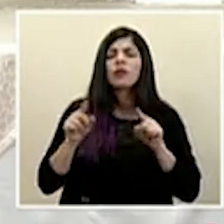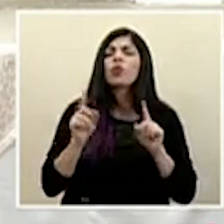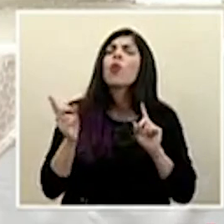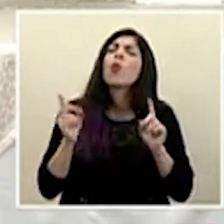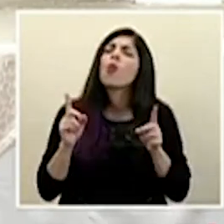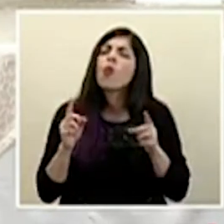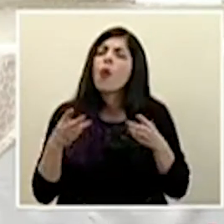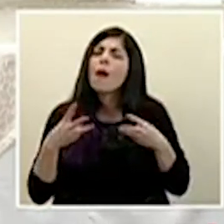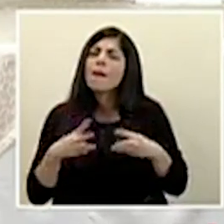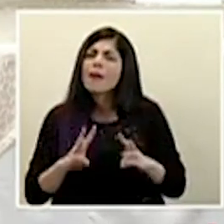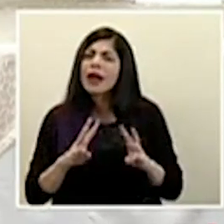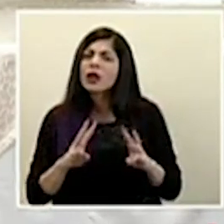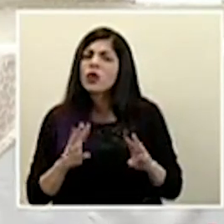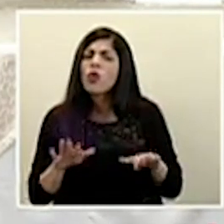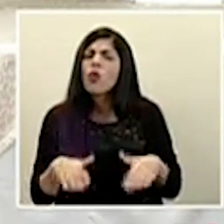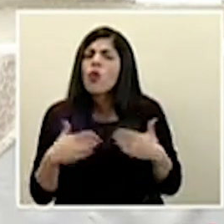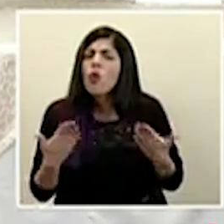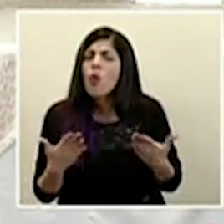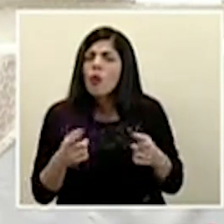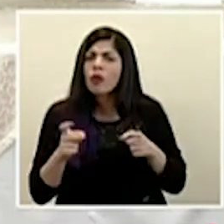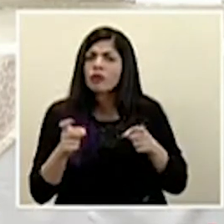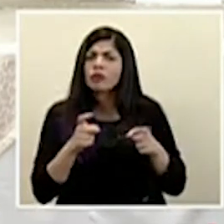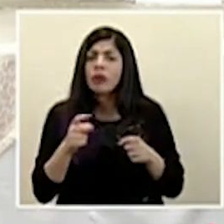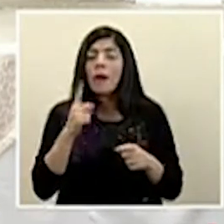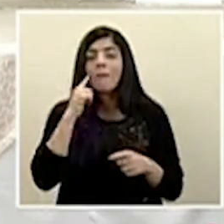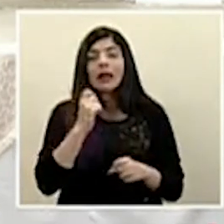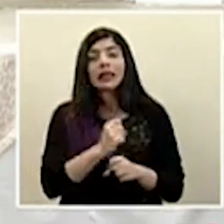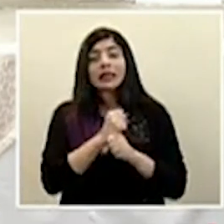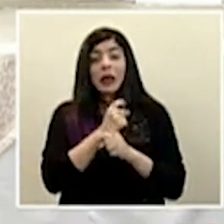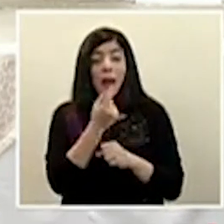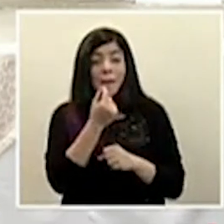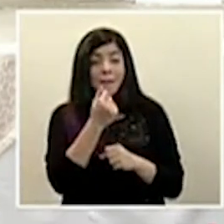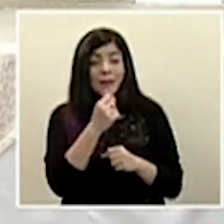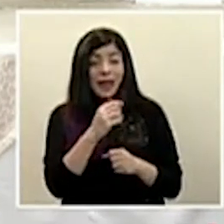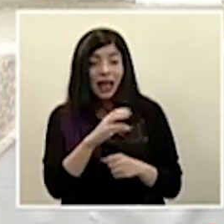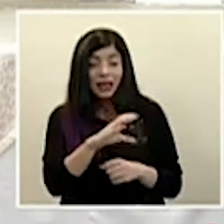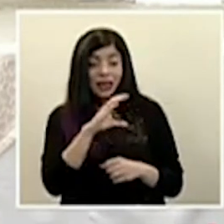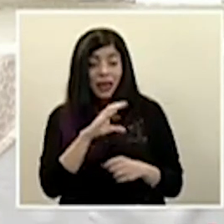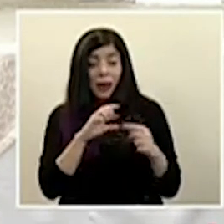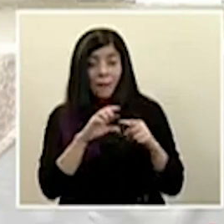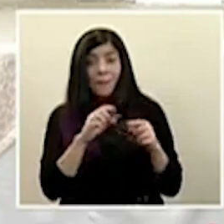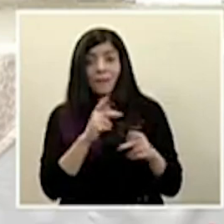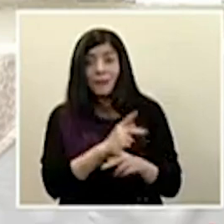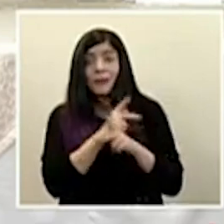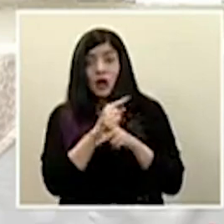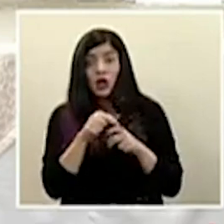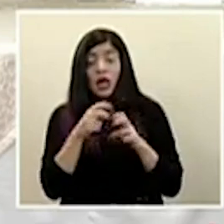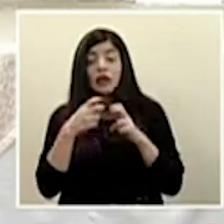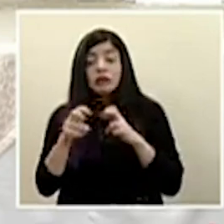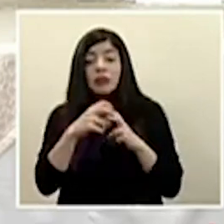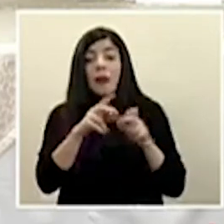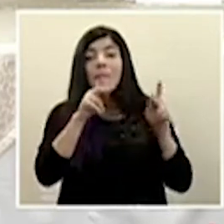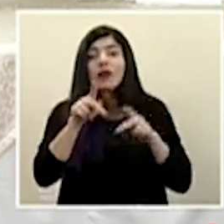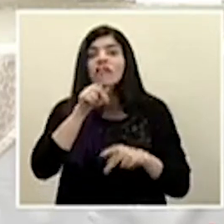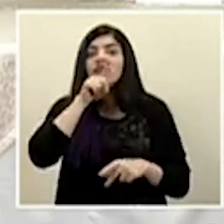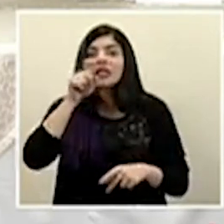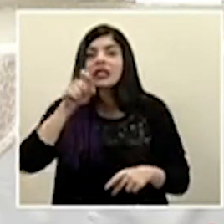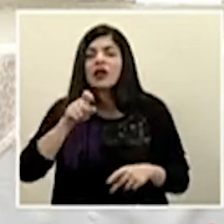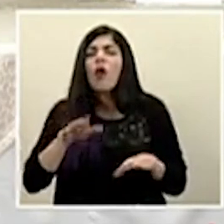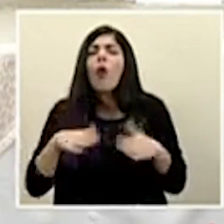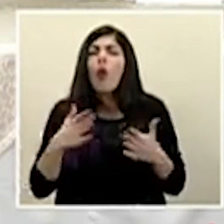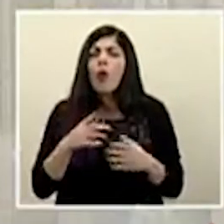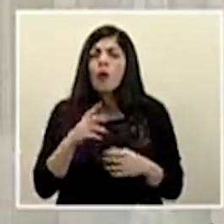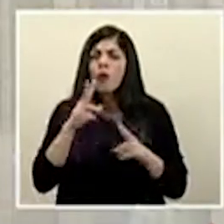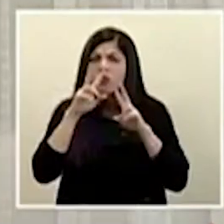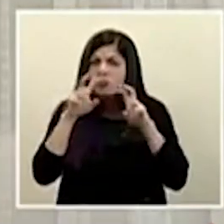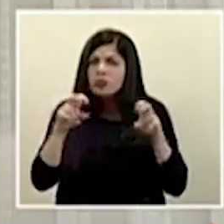los métodos de control que garanticen que el dinero de proteger va a llegar realmente a las personas que lo necesitan? Bueno, es